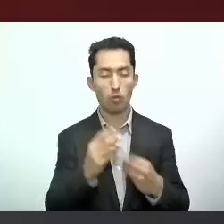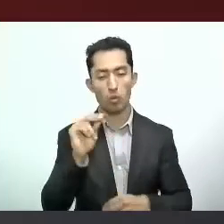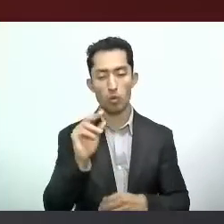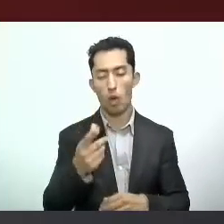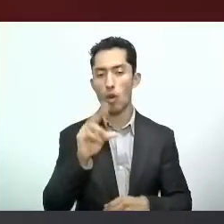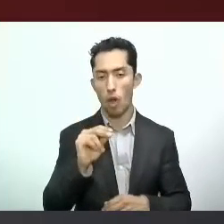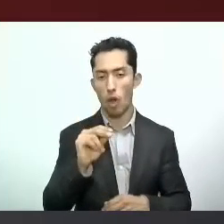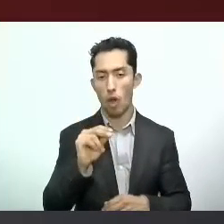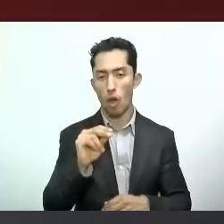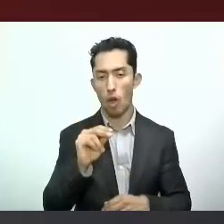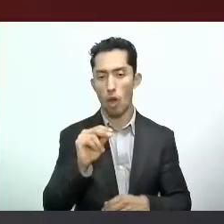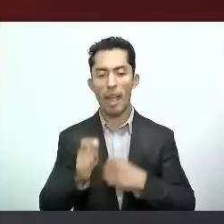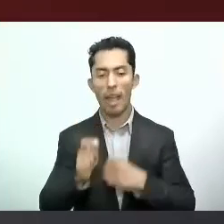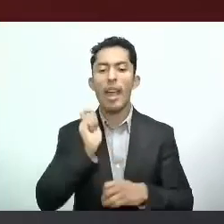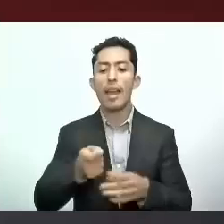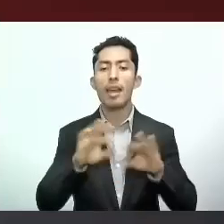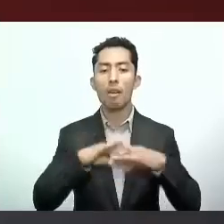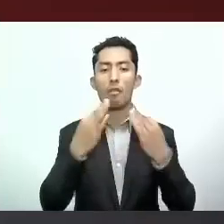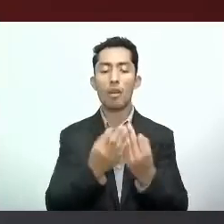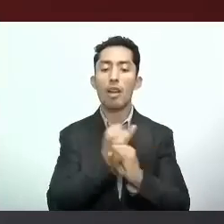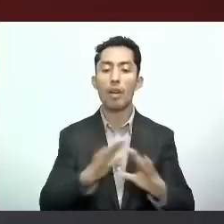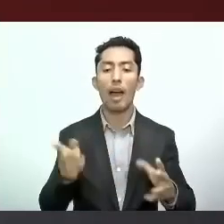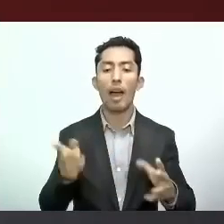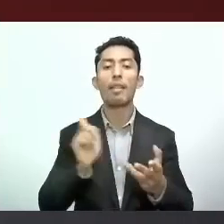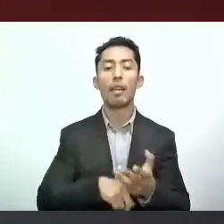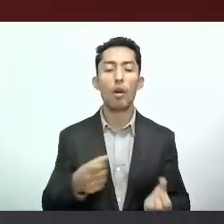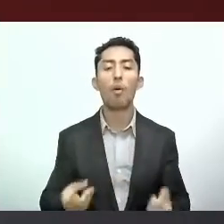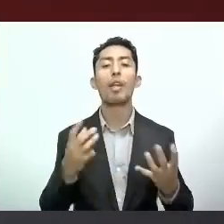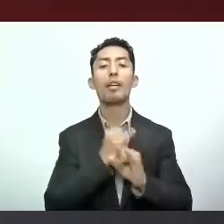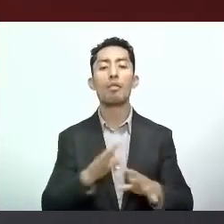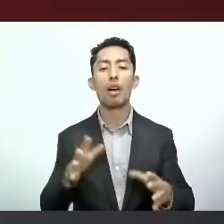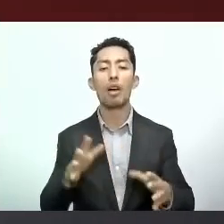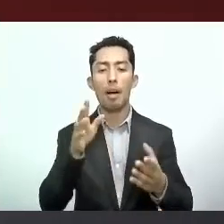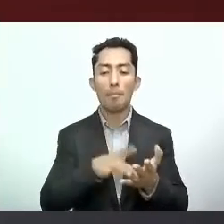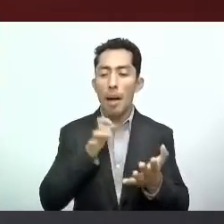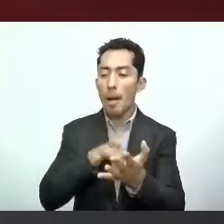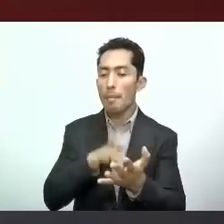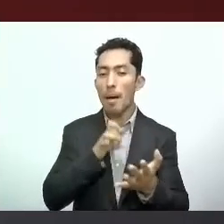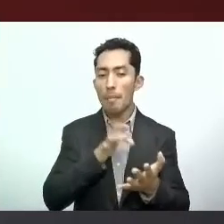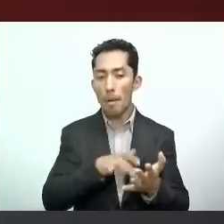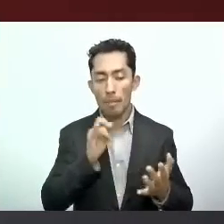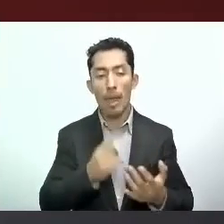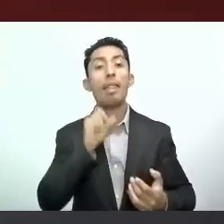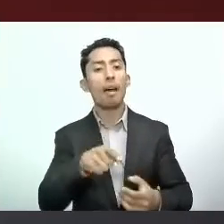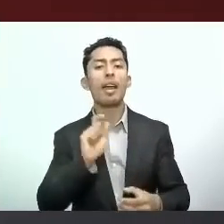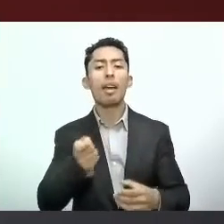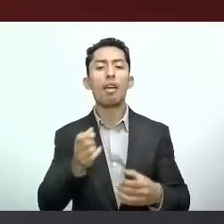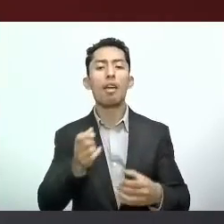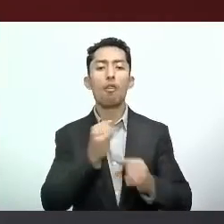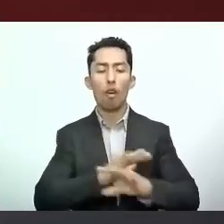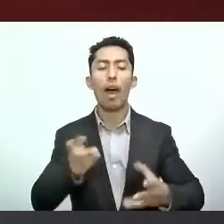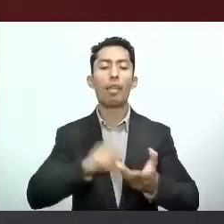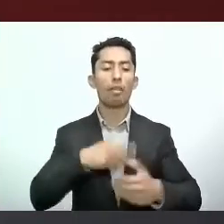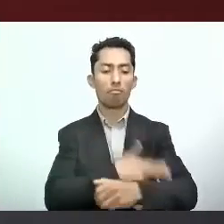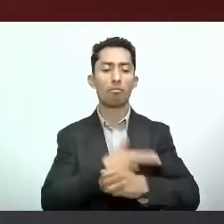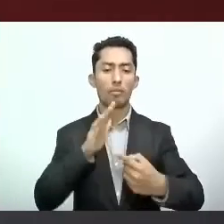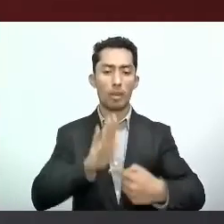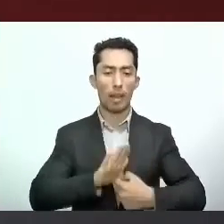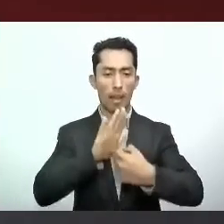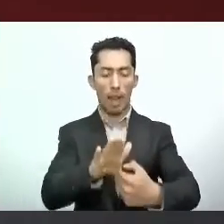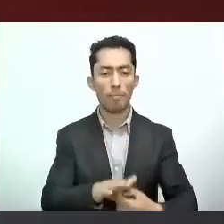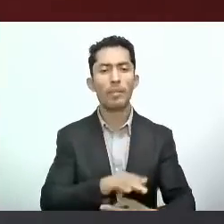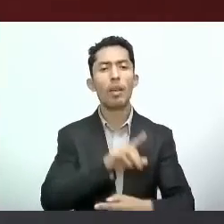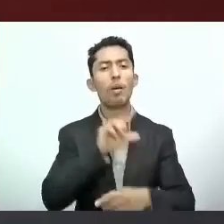qué tipo de información se está recogiendo y qué tipo de información también se está transparentando. Entonces vamos a ir, digamos,